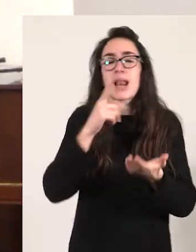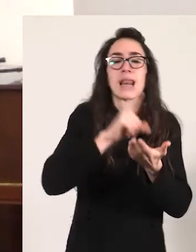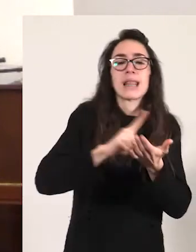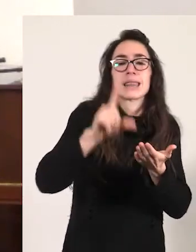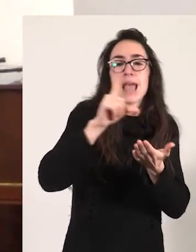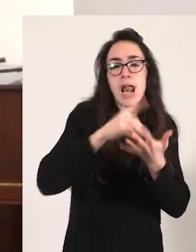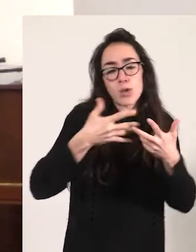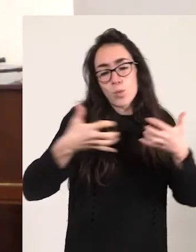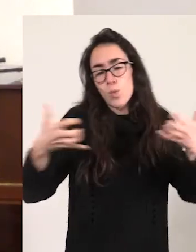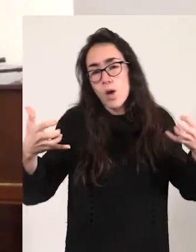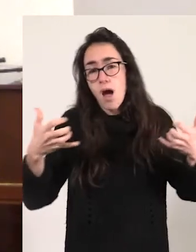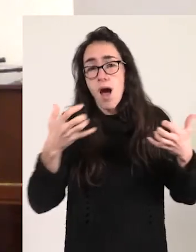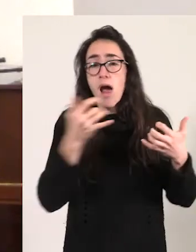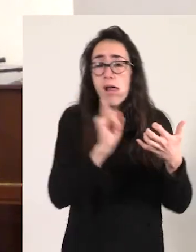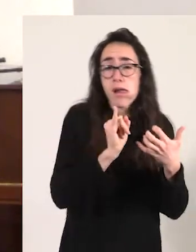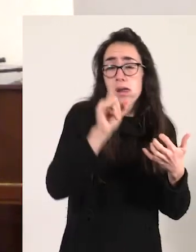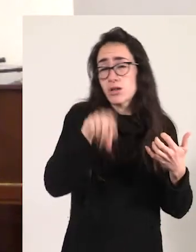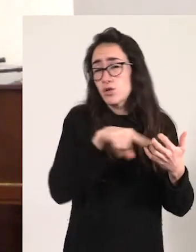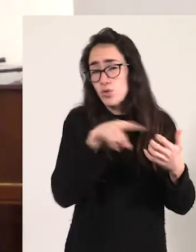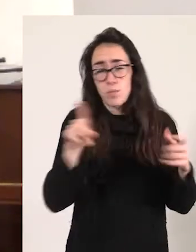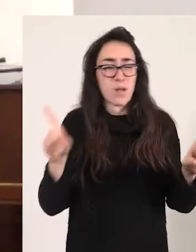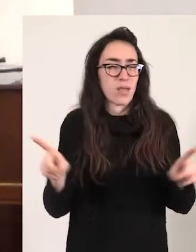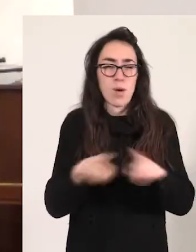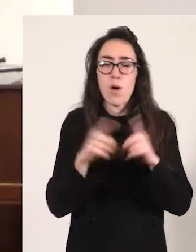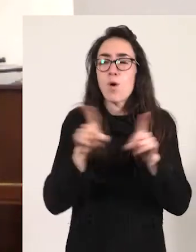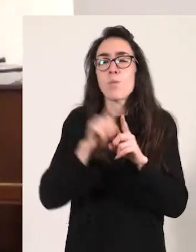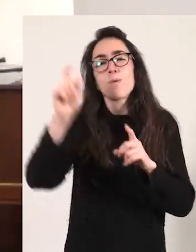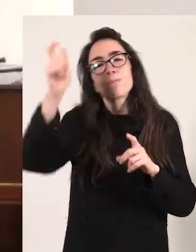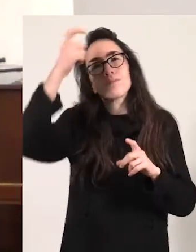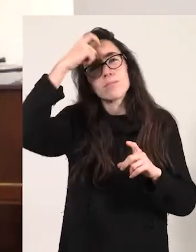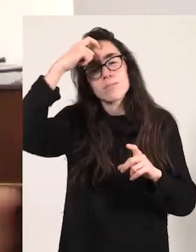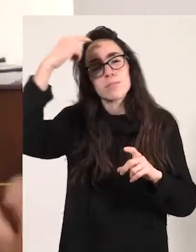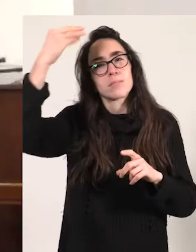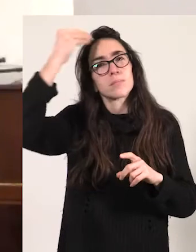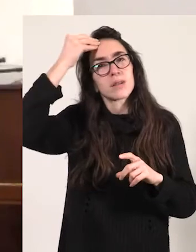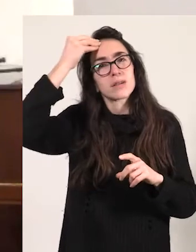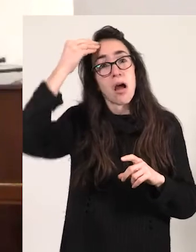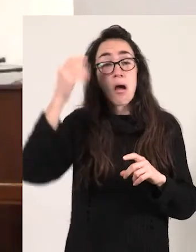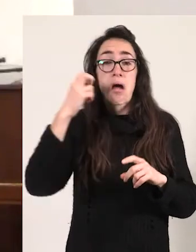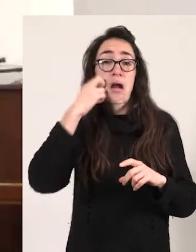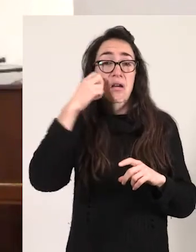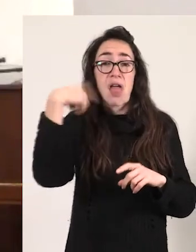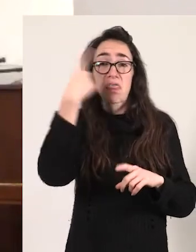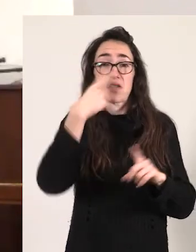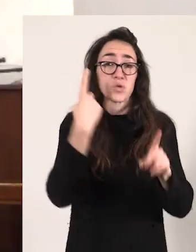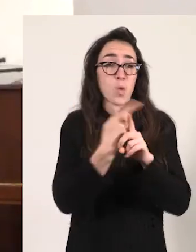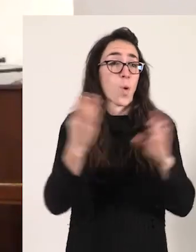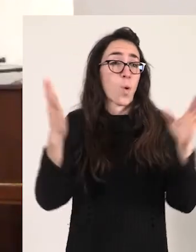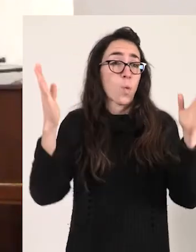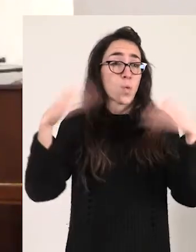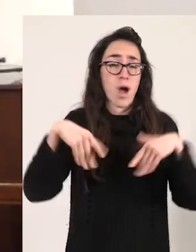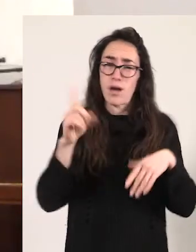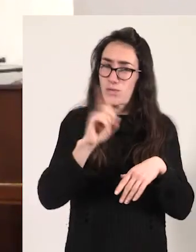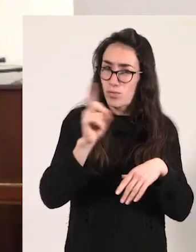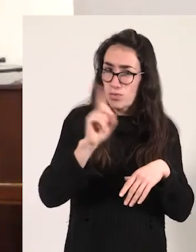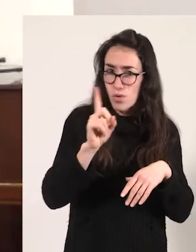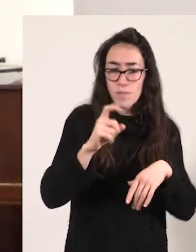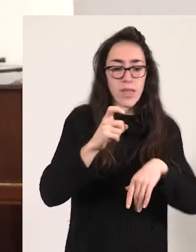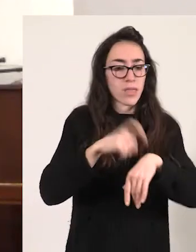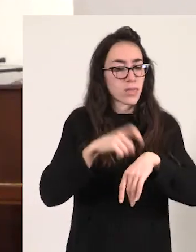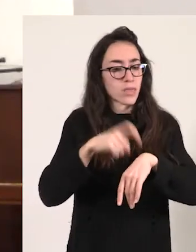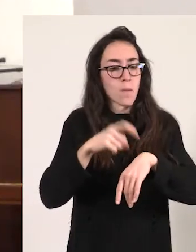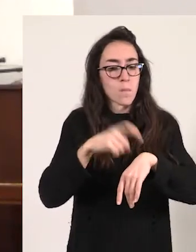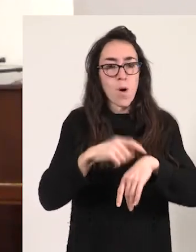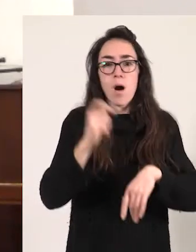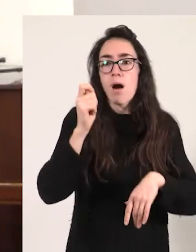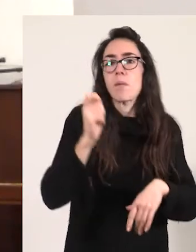cuestión de que no exista literatura, como también lo que decía al principio, ese gran ardid que hay que eliminar, o sea, el pensar que no existe el racismo. El tiempo